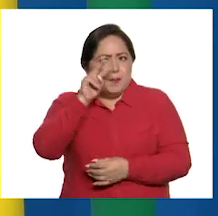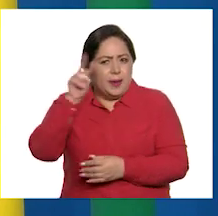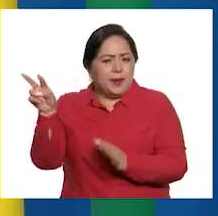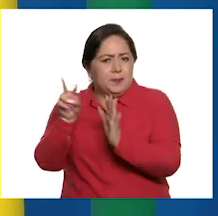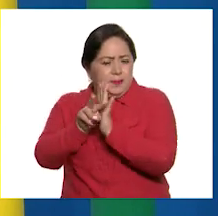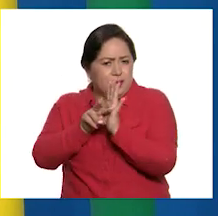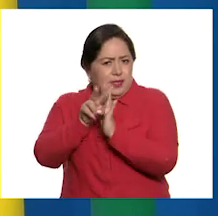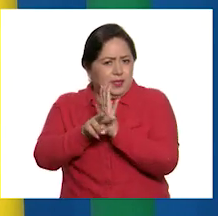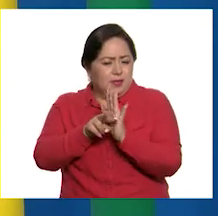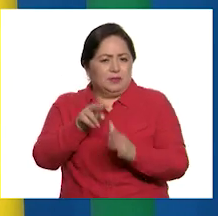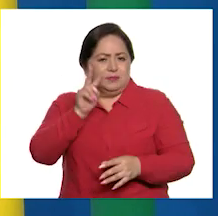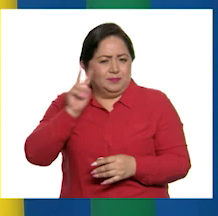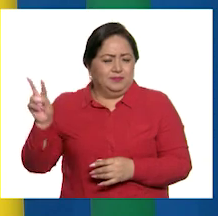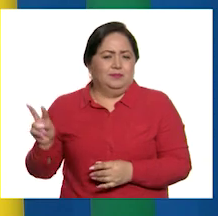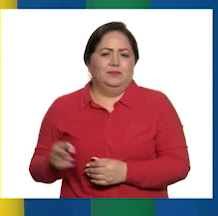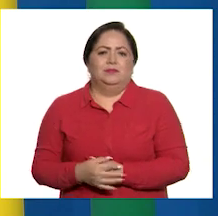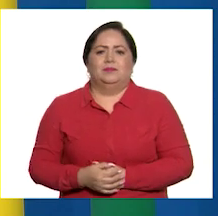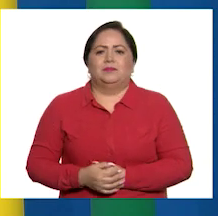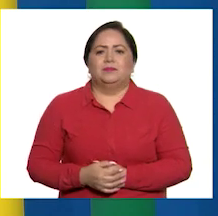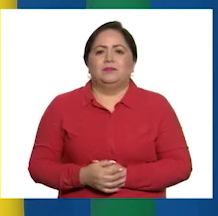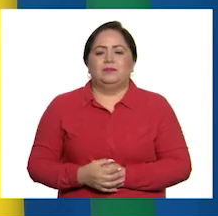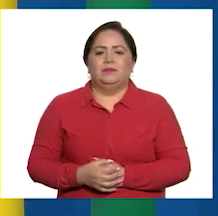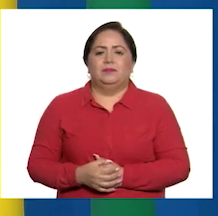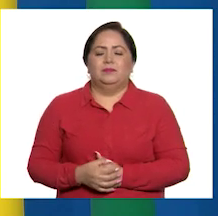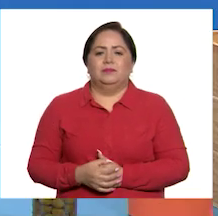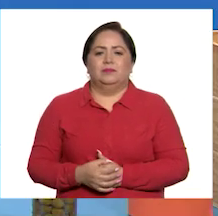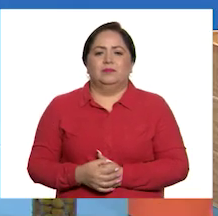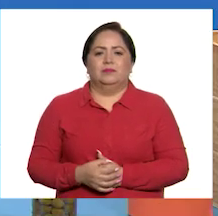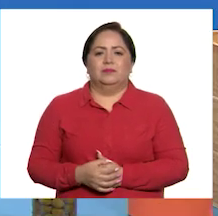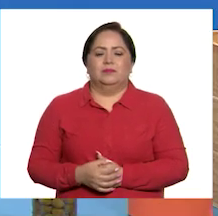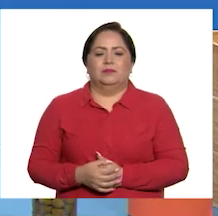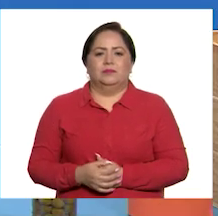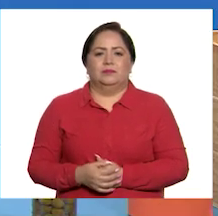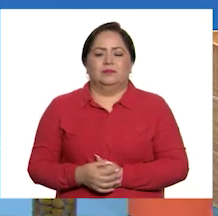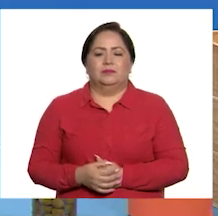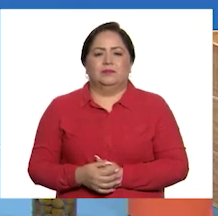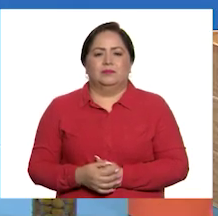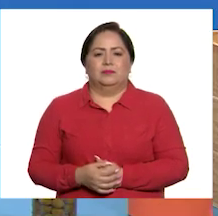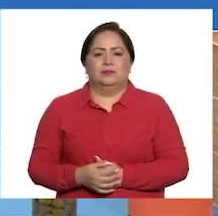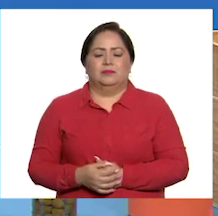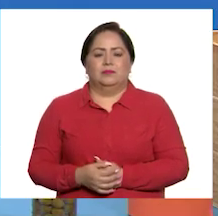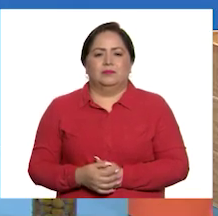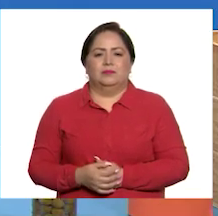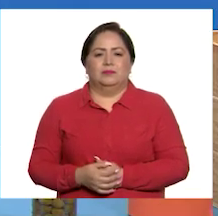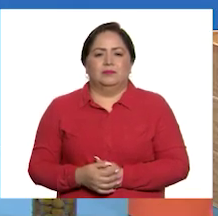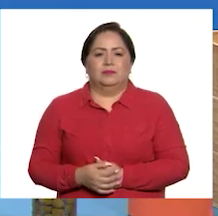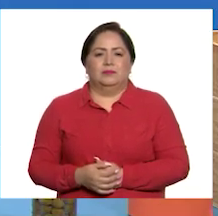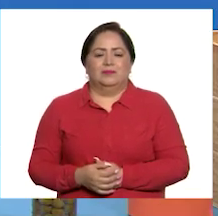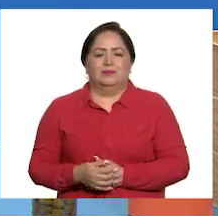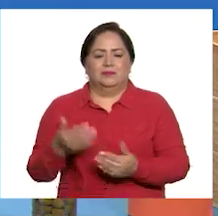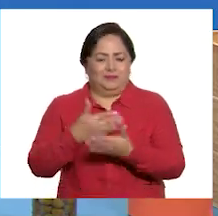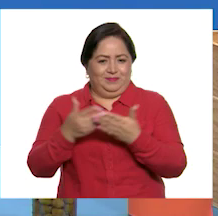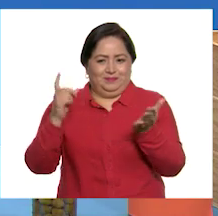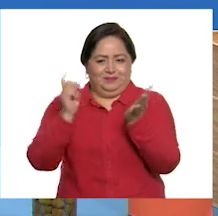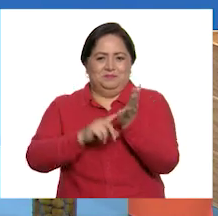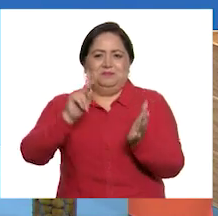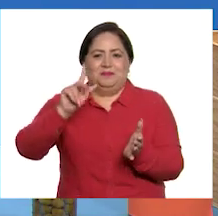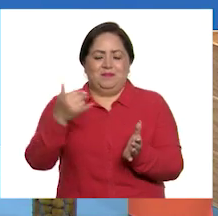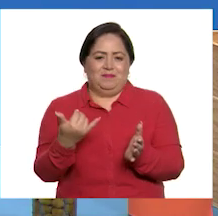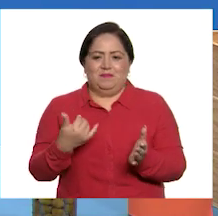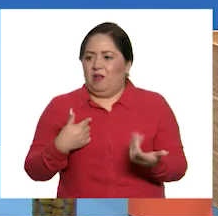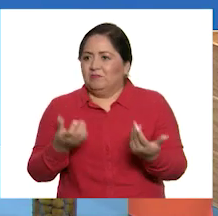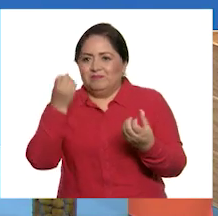siguiente video. Adelante, por favor aprieten el botón de play. ¡Córrelo! No tengo